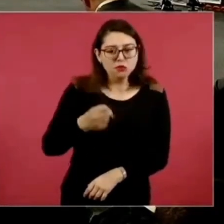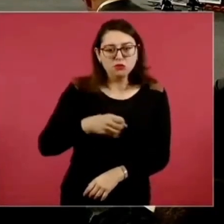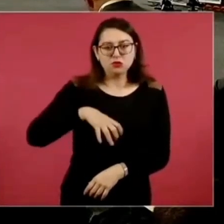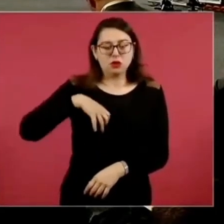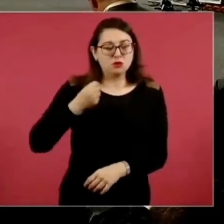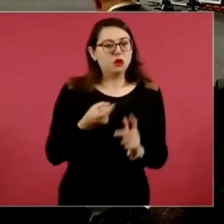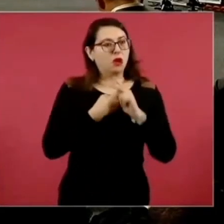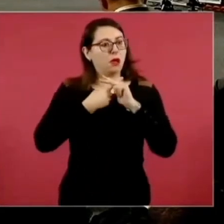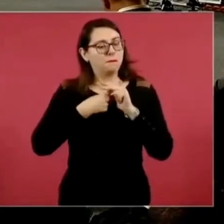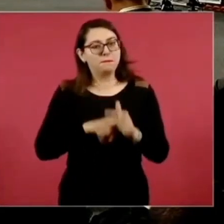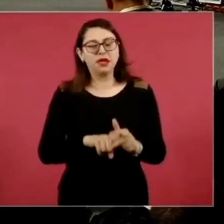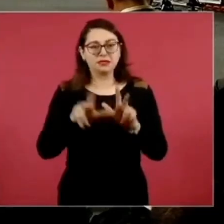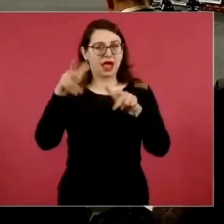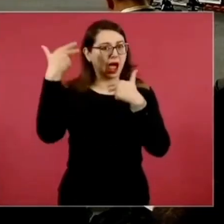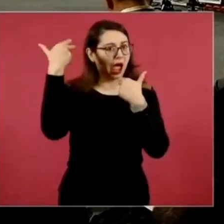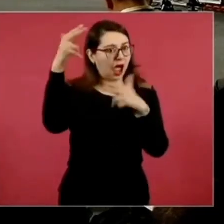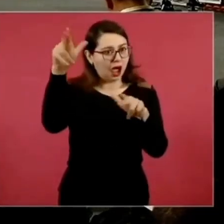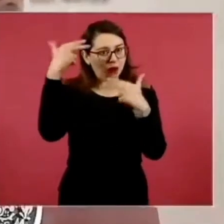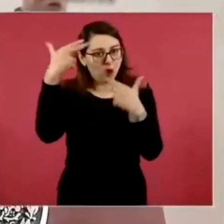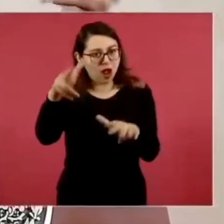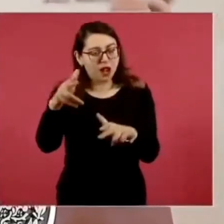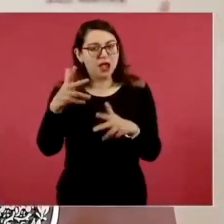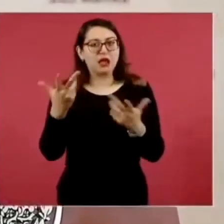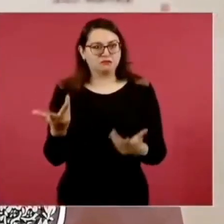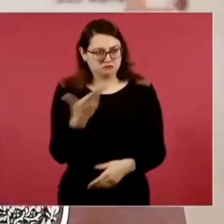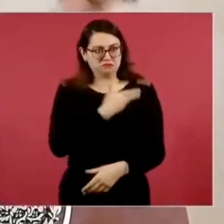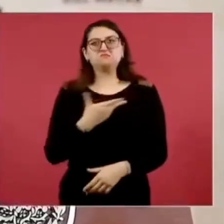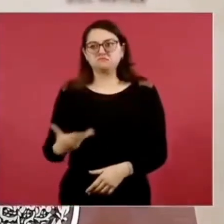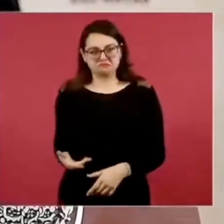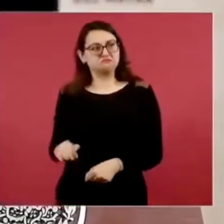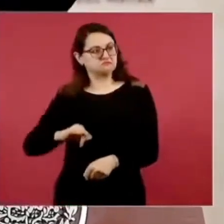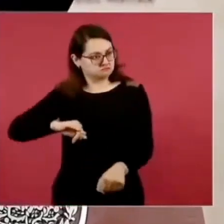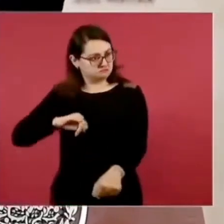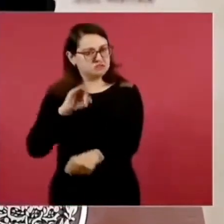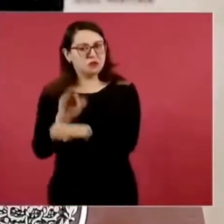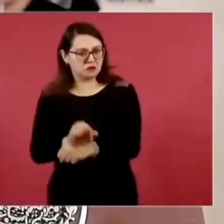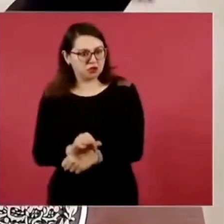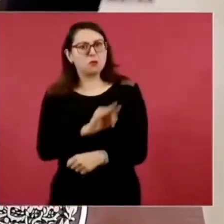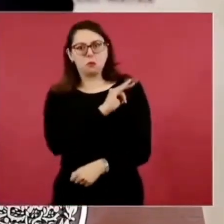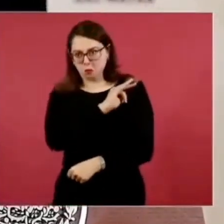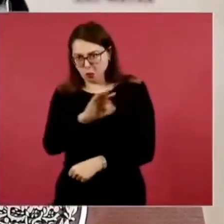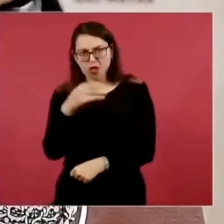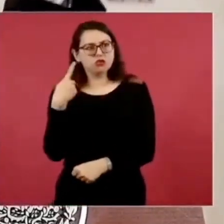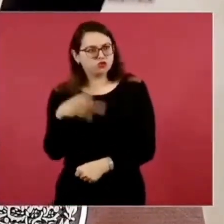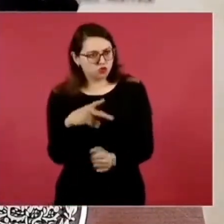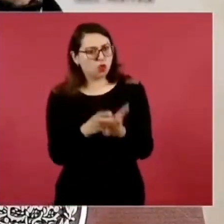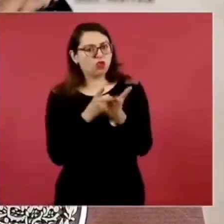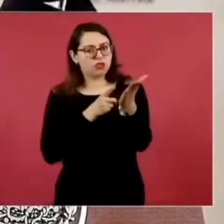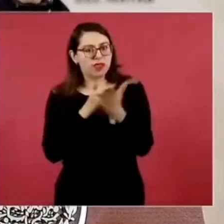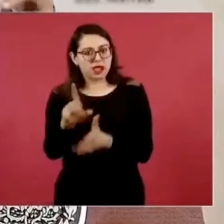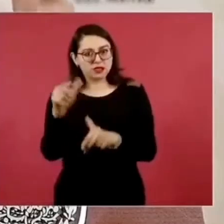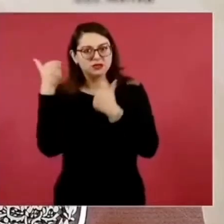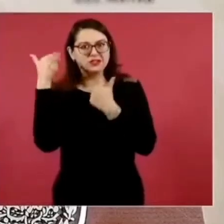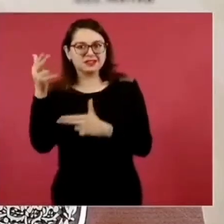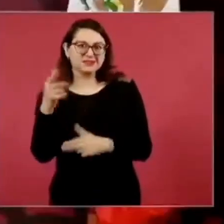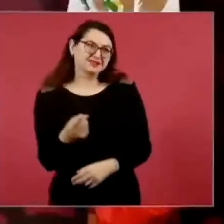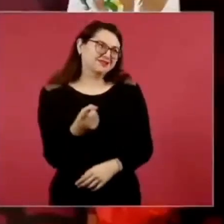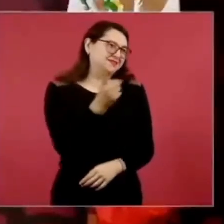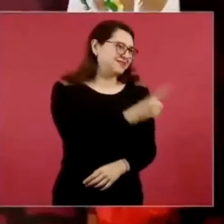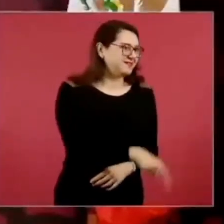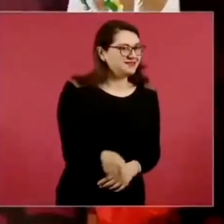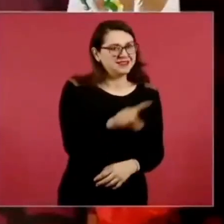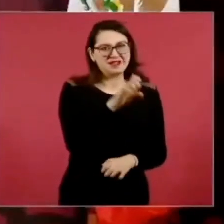huelgas y hay una confrontación con el entonces conocido Grupo